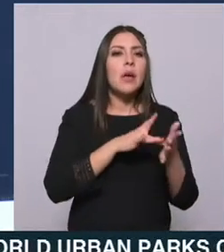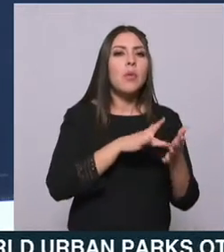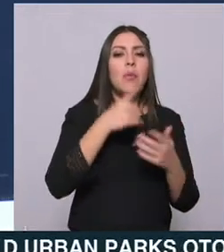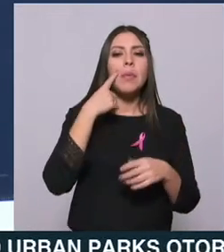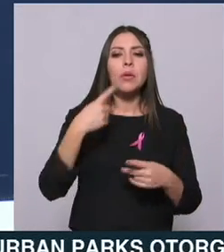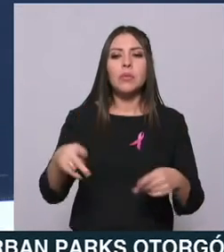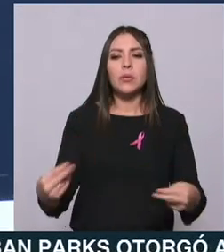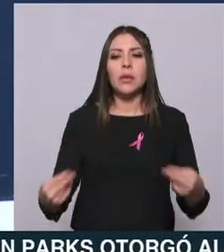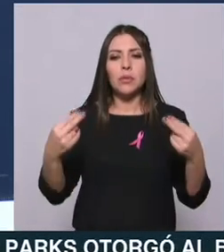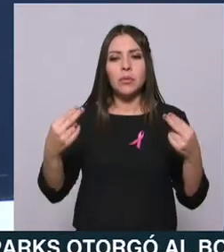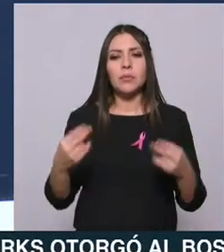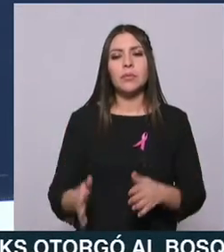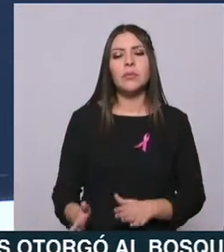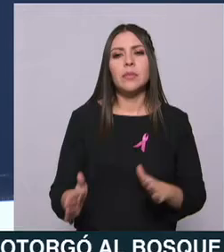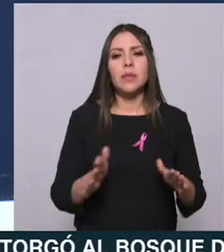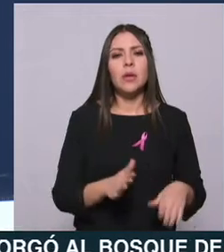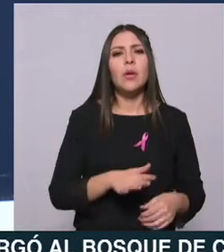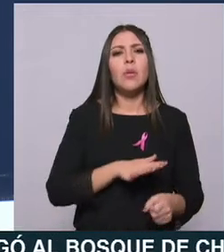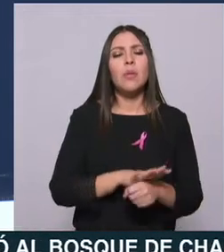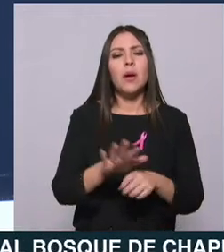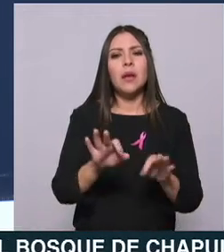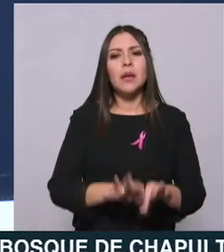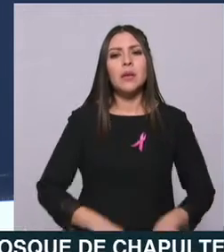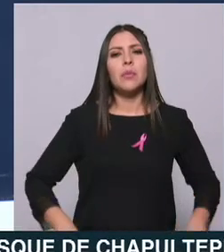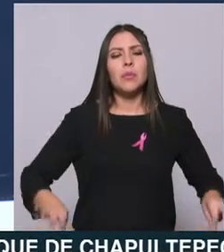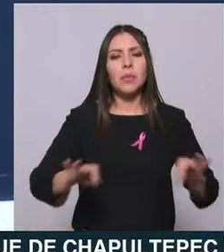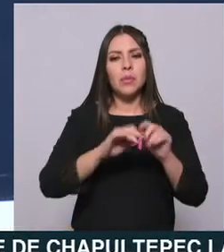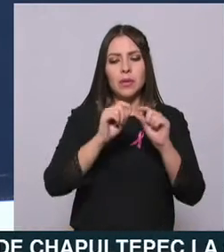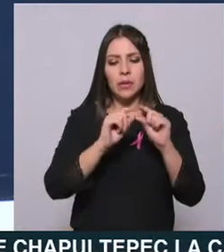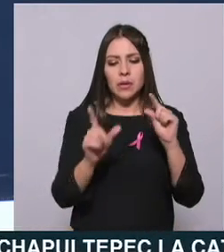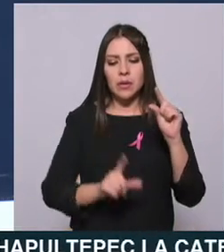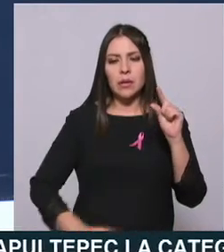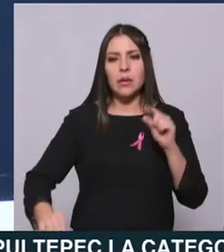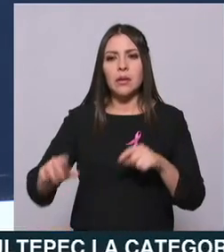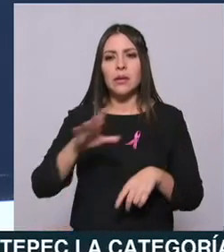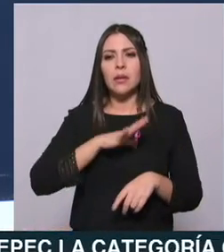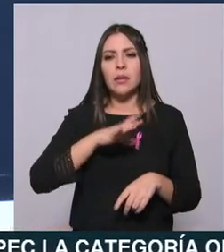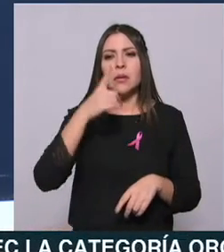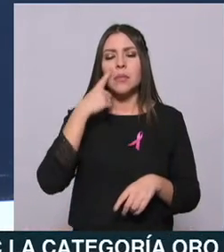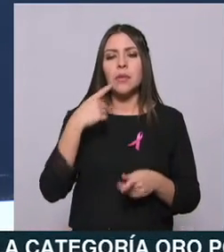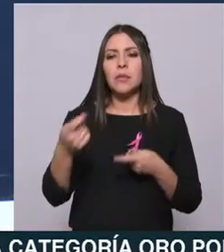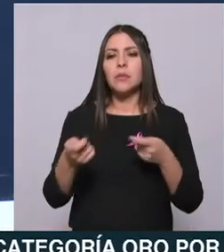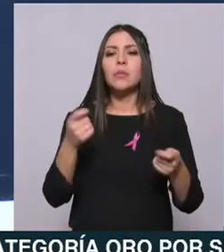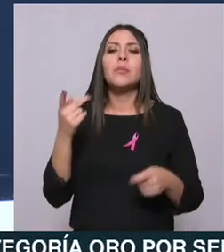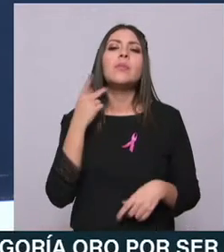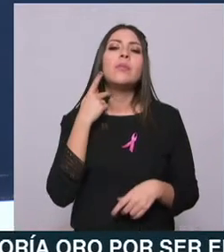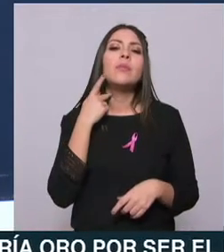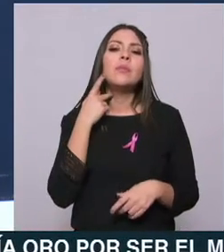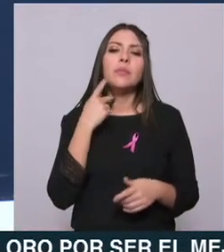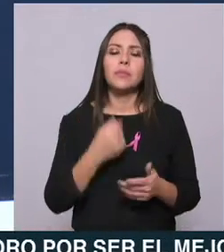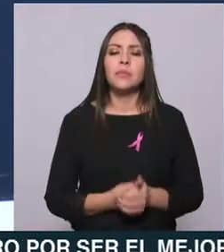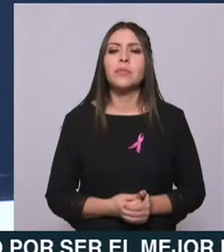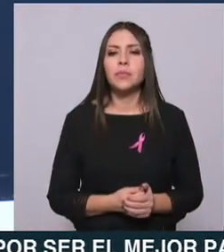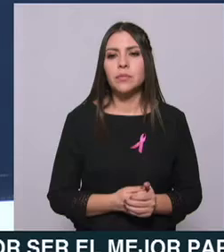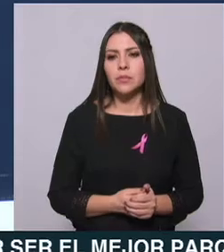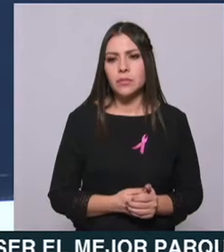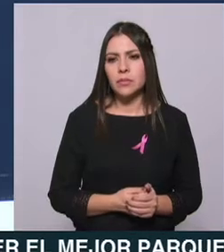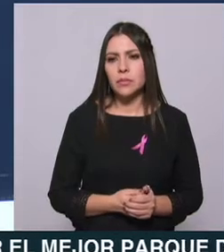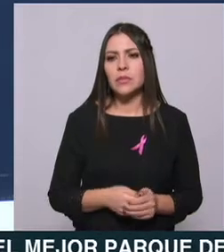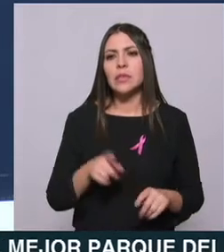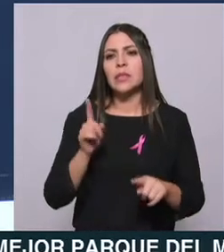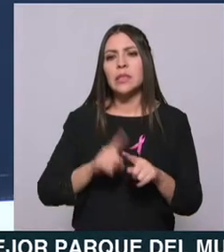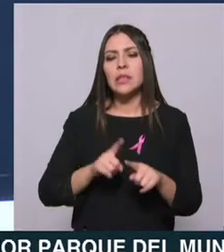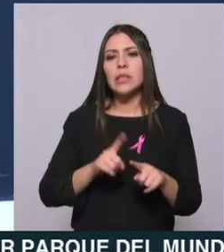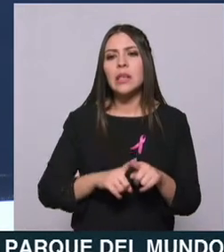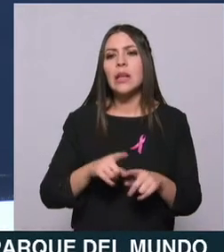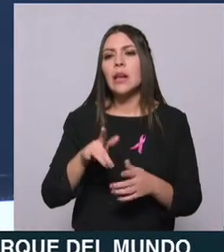tan importante es mantener un país convulso por la violencia para el control político? ¿A quién beneficia políticamente